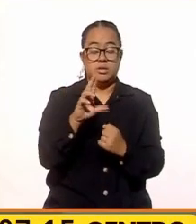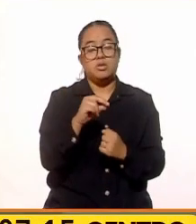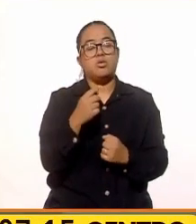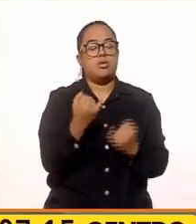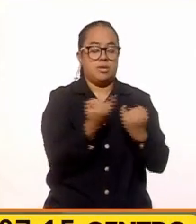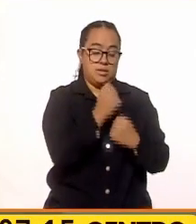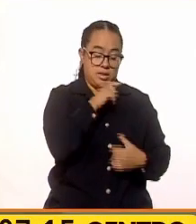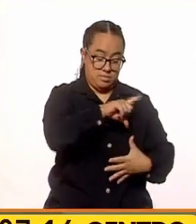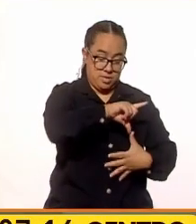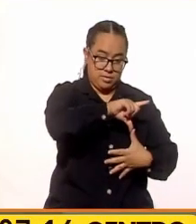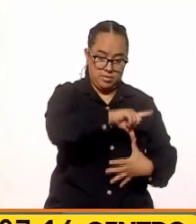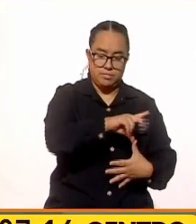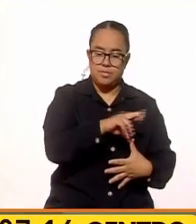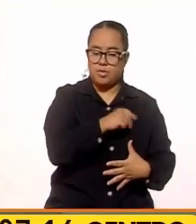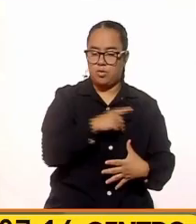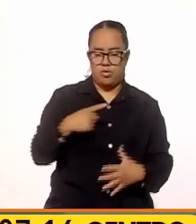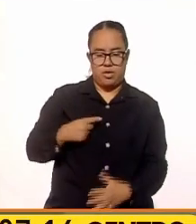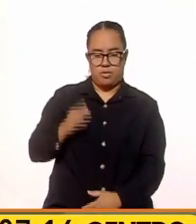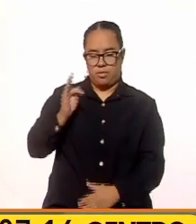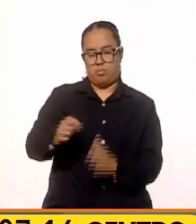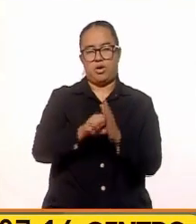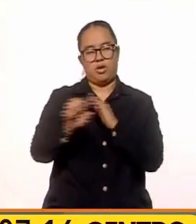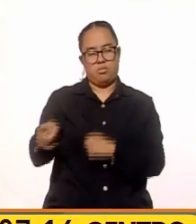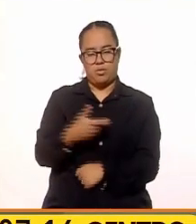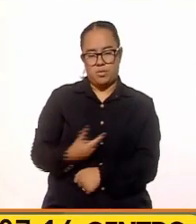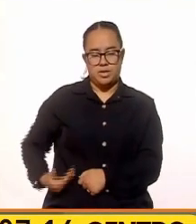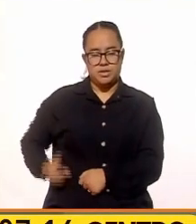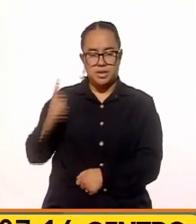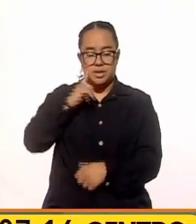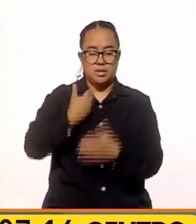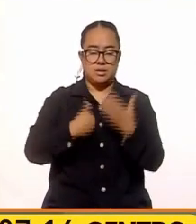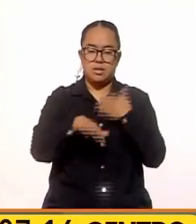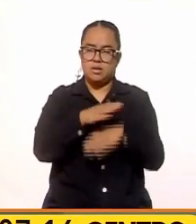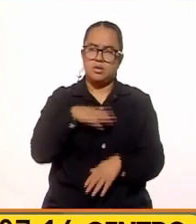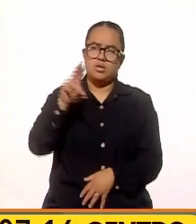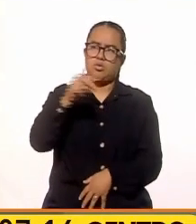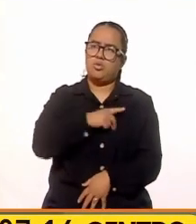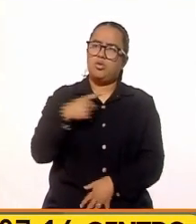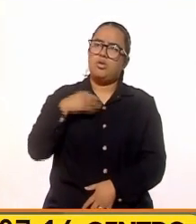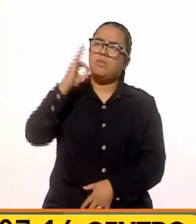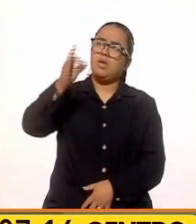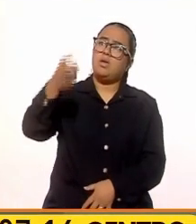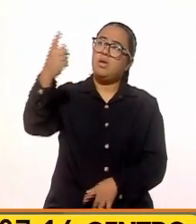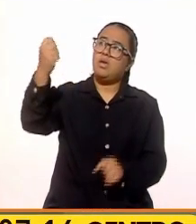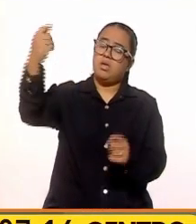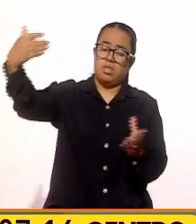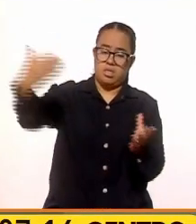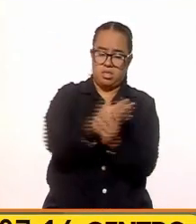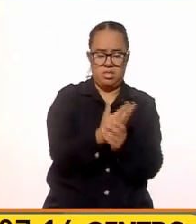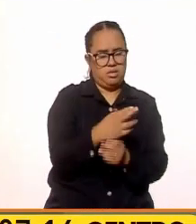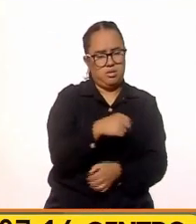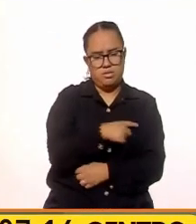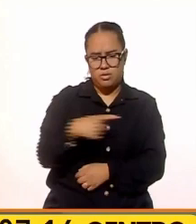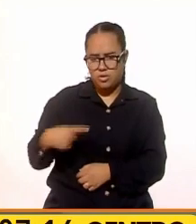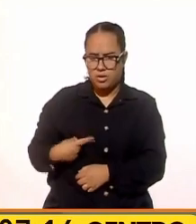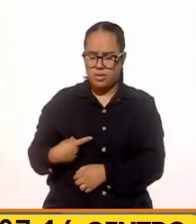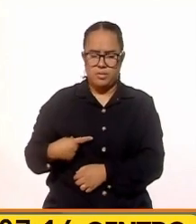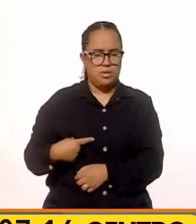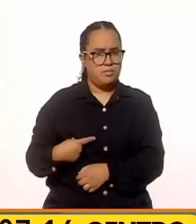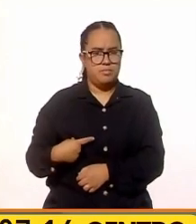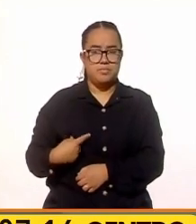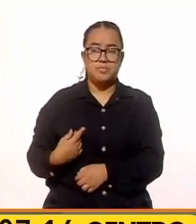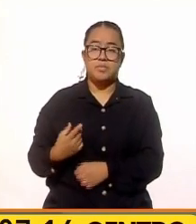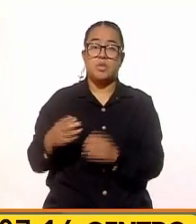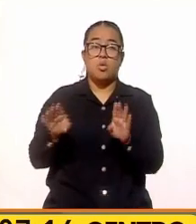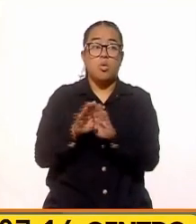debe rechazar, como lo ha hecho la presidenta Sheinbaum, el intervencionismo, la injerencia militar, la resolución por la